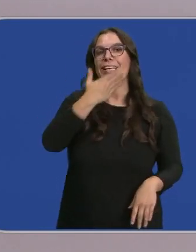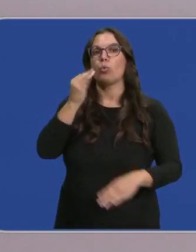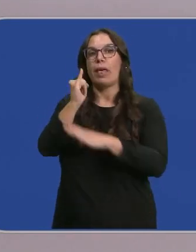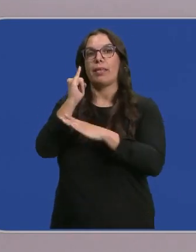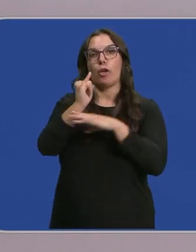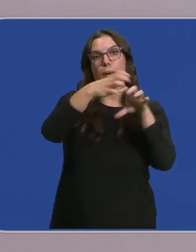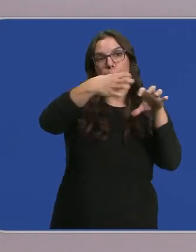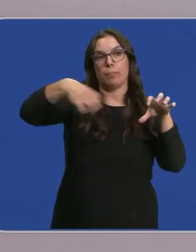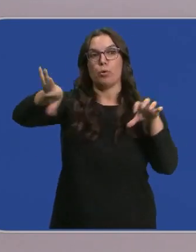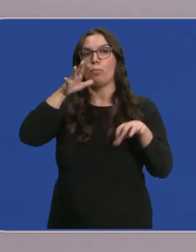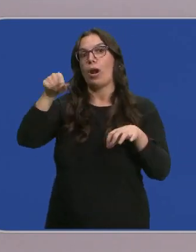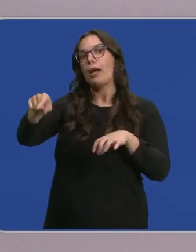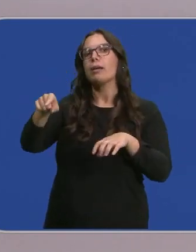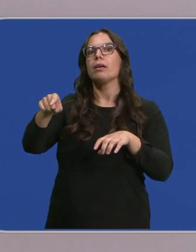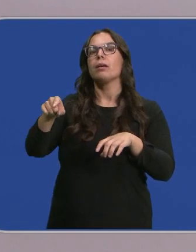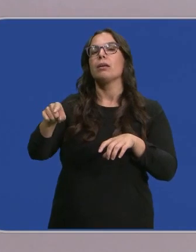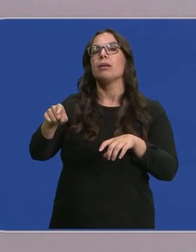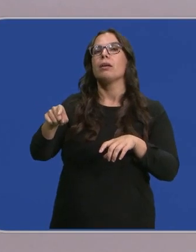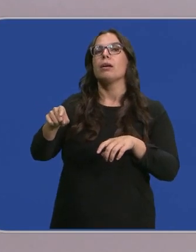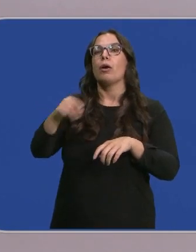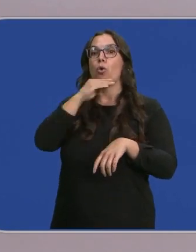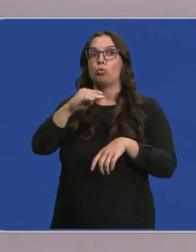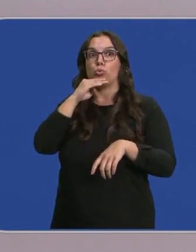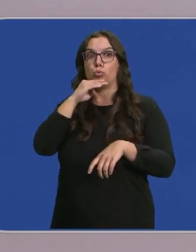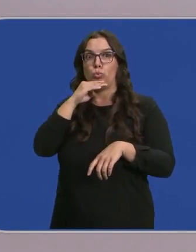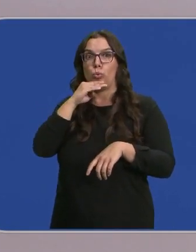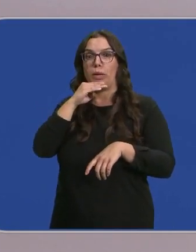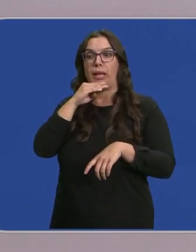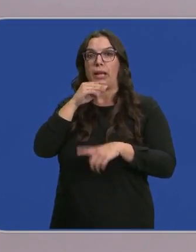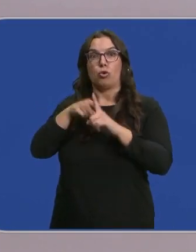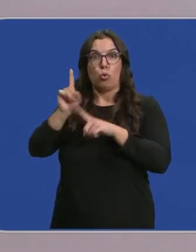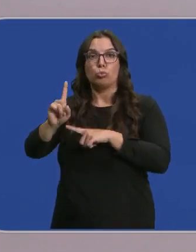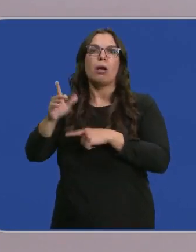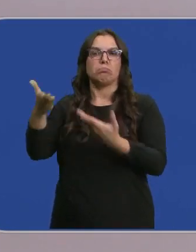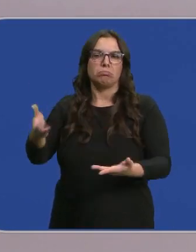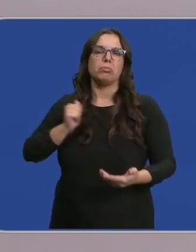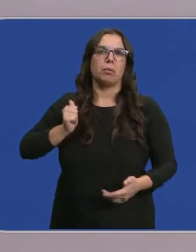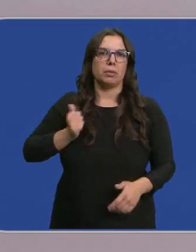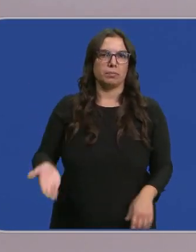de idiomas, que puesto que las enseñanzas de idiomas no comienzan hasta octubre, estamos estudiando esa posibilidad.